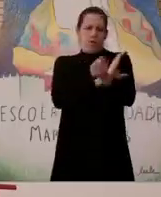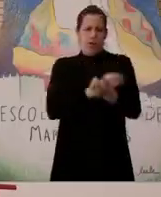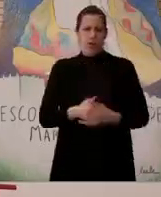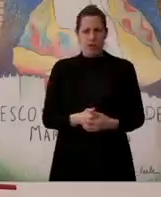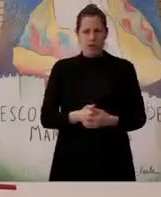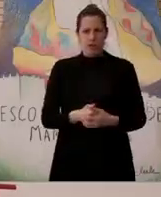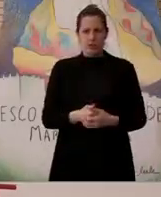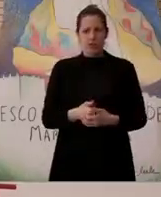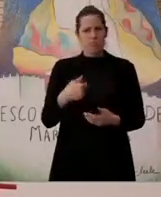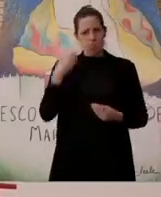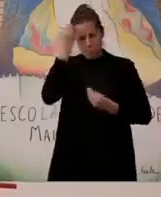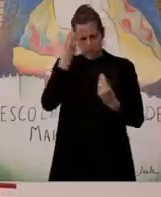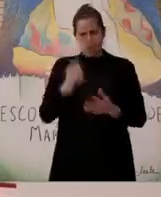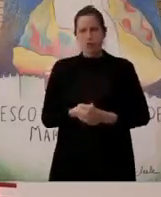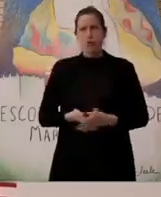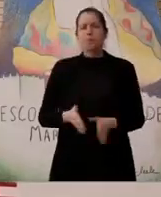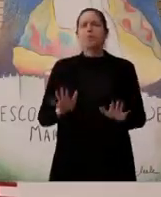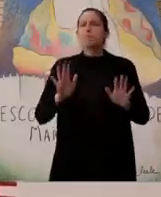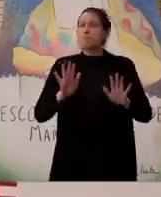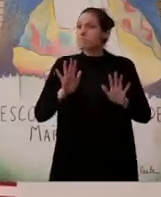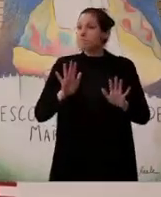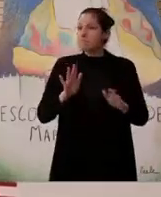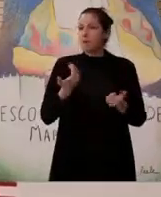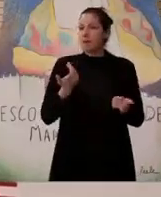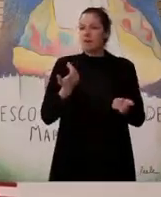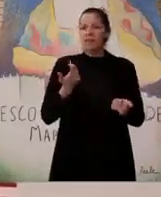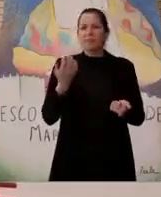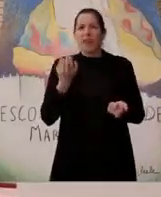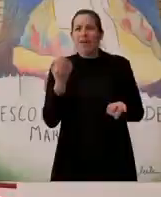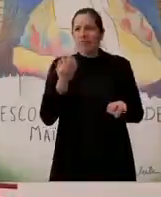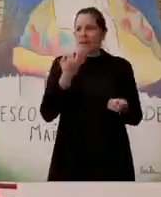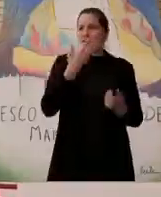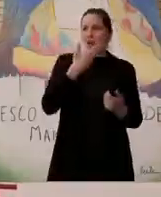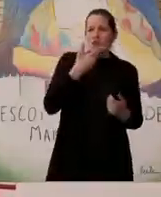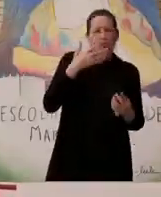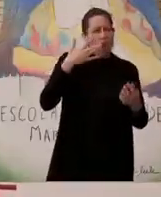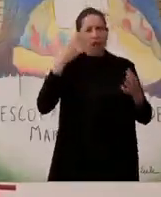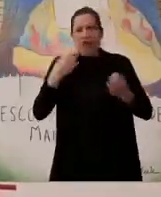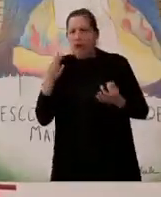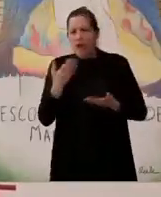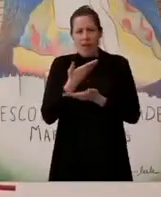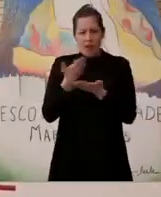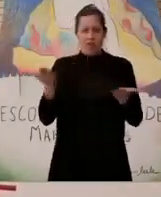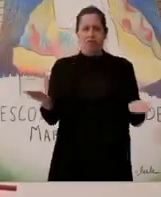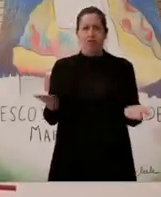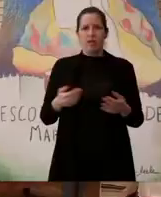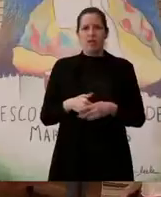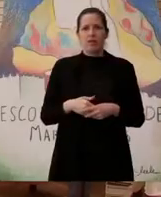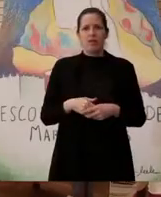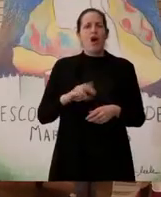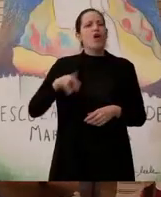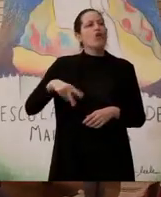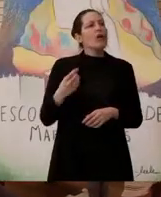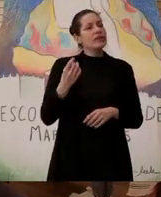a estar empoderada pero hay que empoderarse sin ser fatuar no es ser digamos que qué tonta